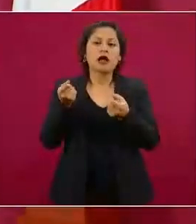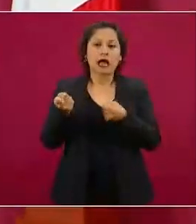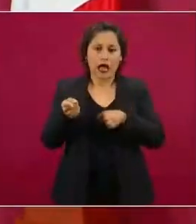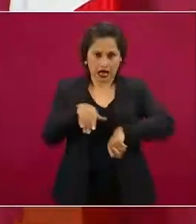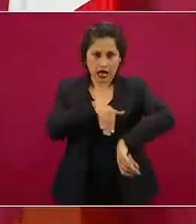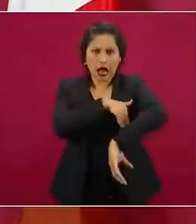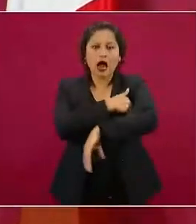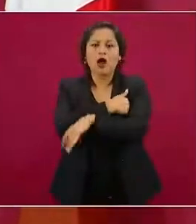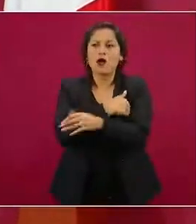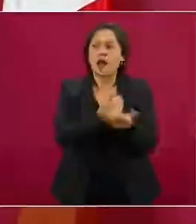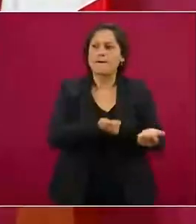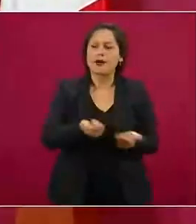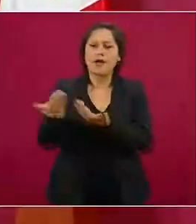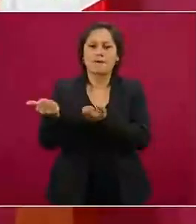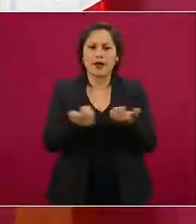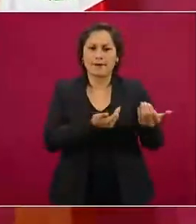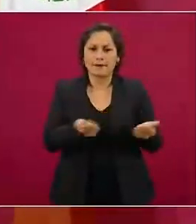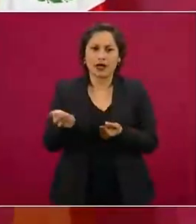que Veracruz.